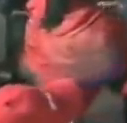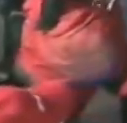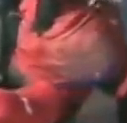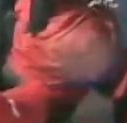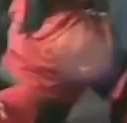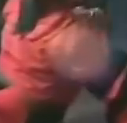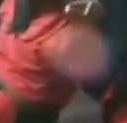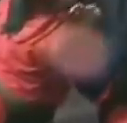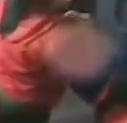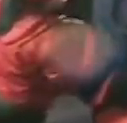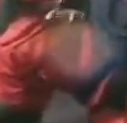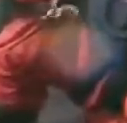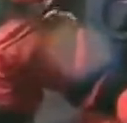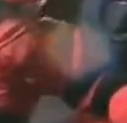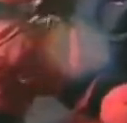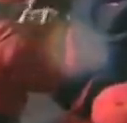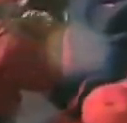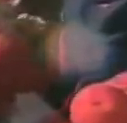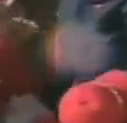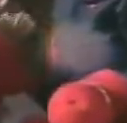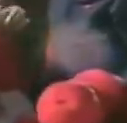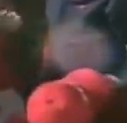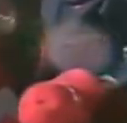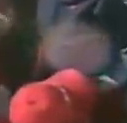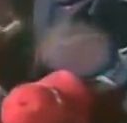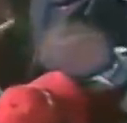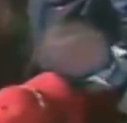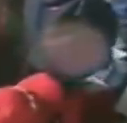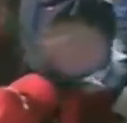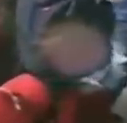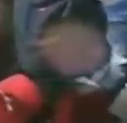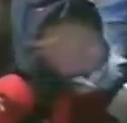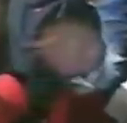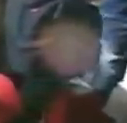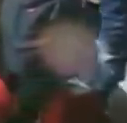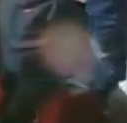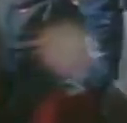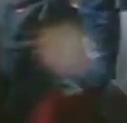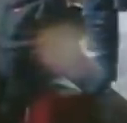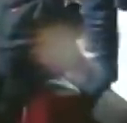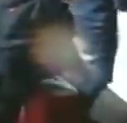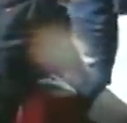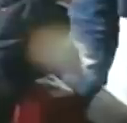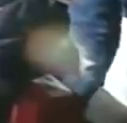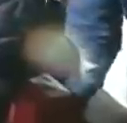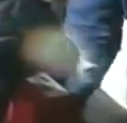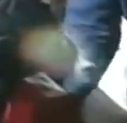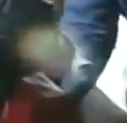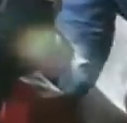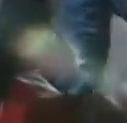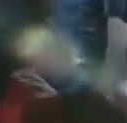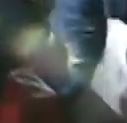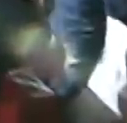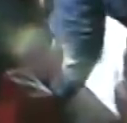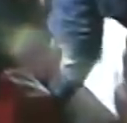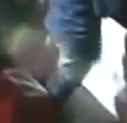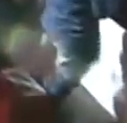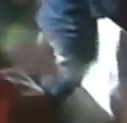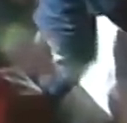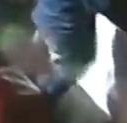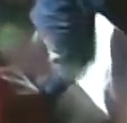que no destruyan mi hogar y respirar otra vez